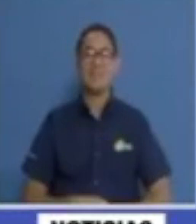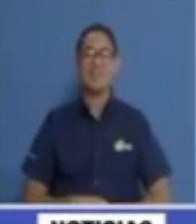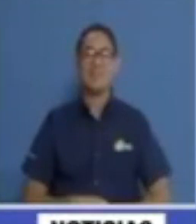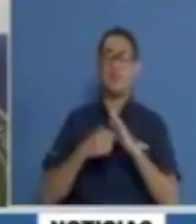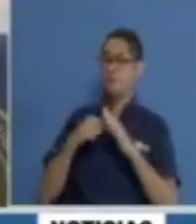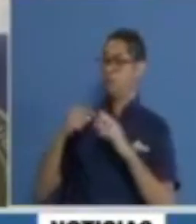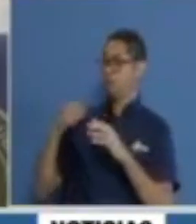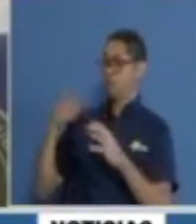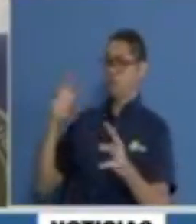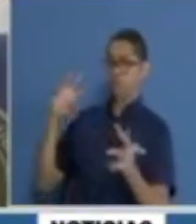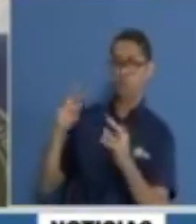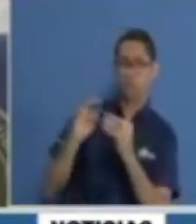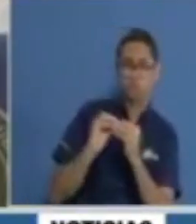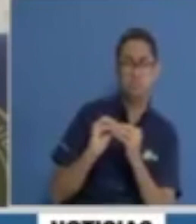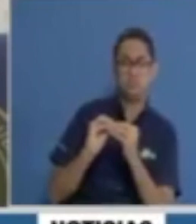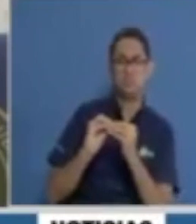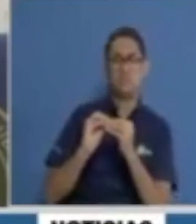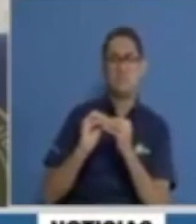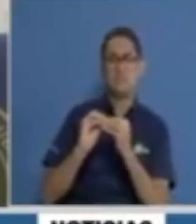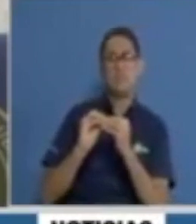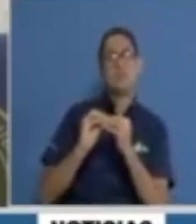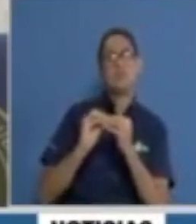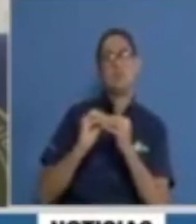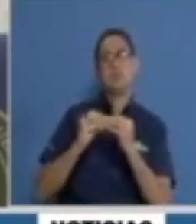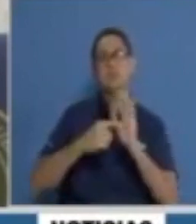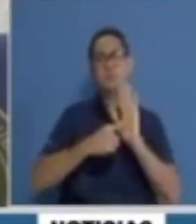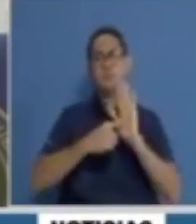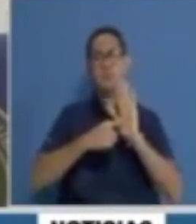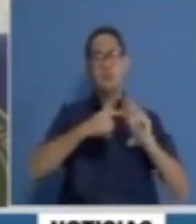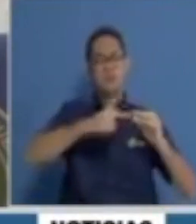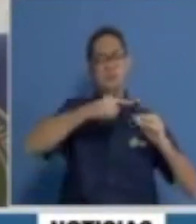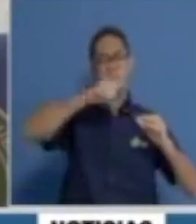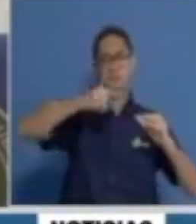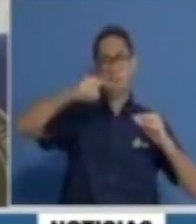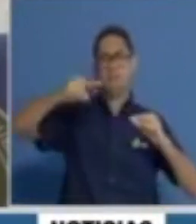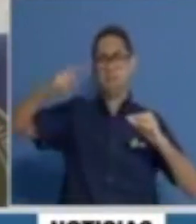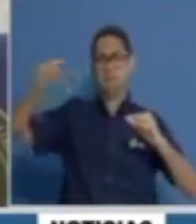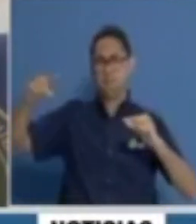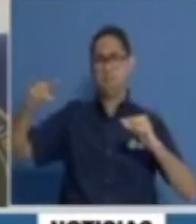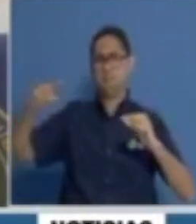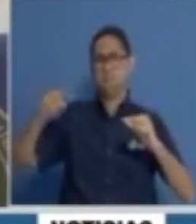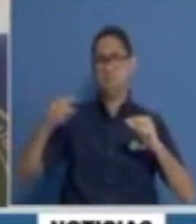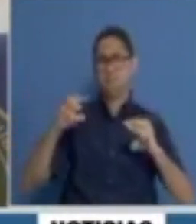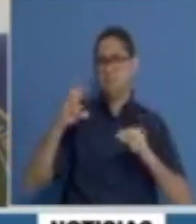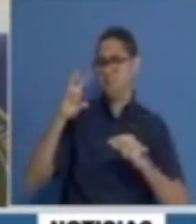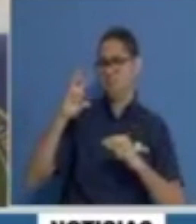los indicadores desde la implementación de las medidas de cuarentena hace aproximadamente 6 semanas en